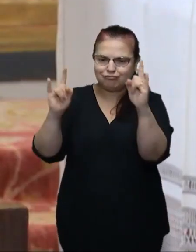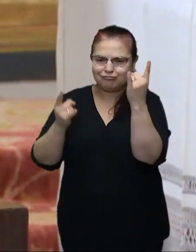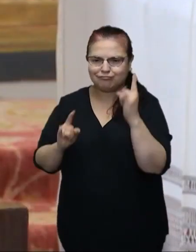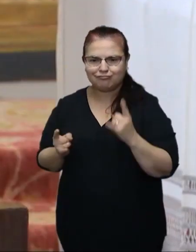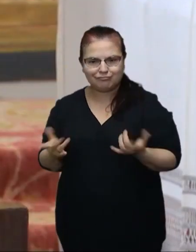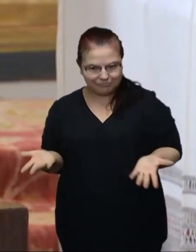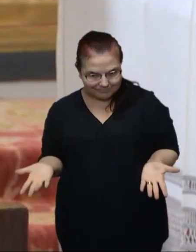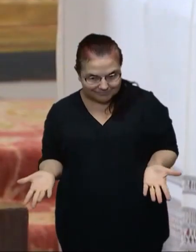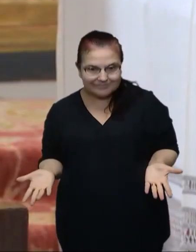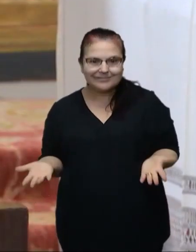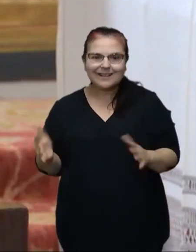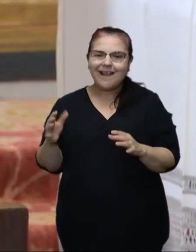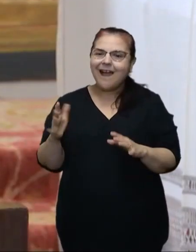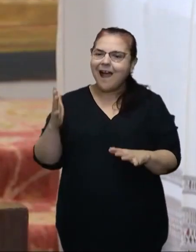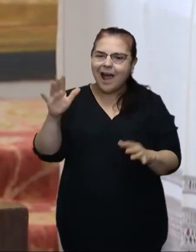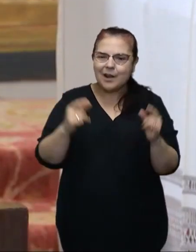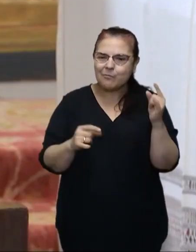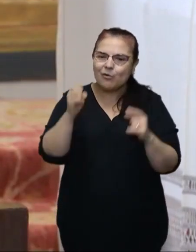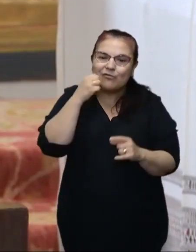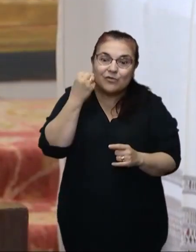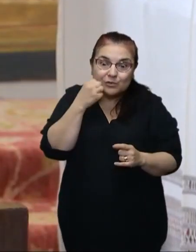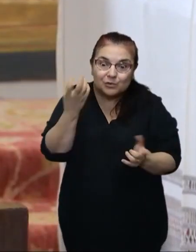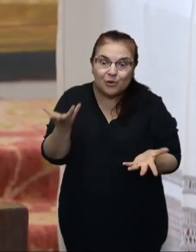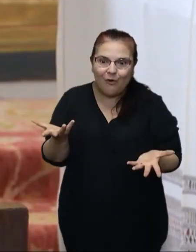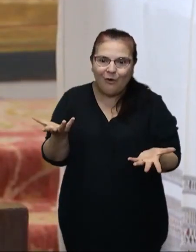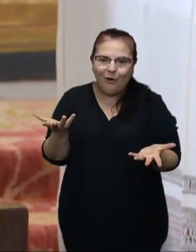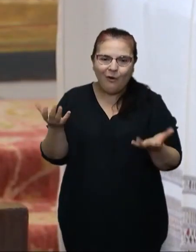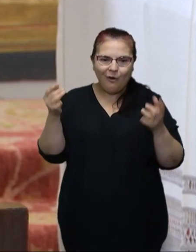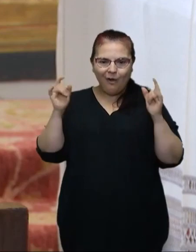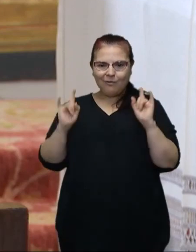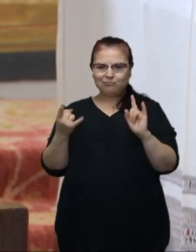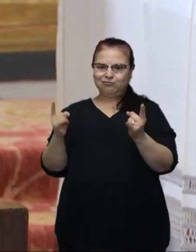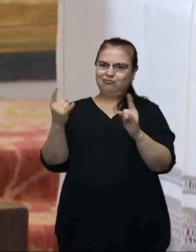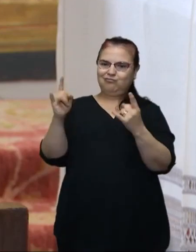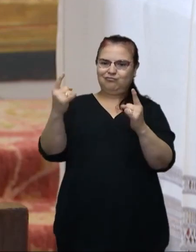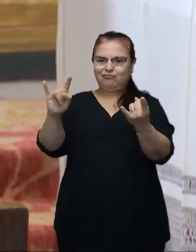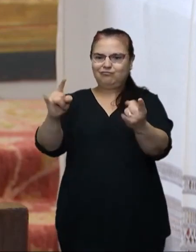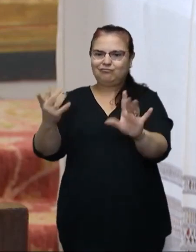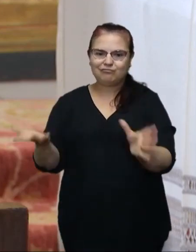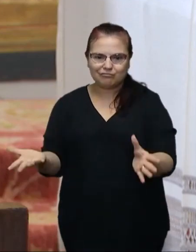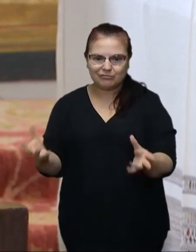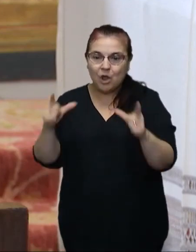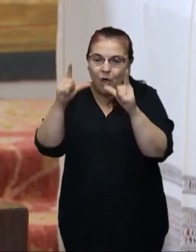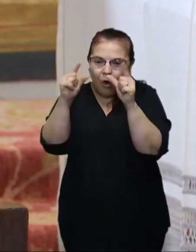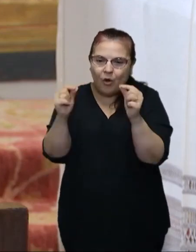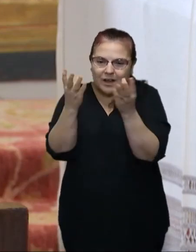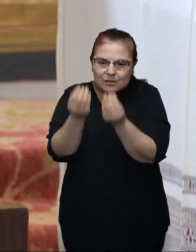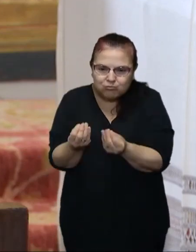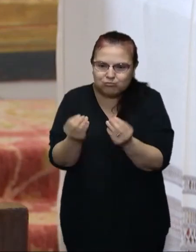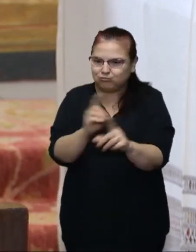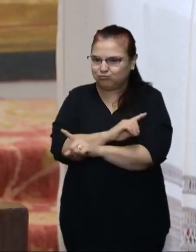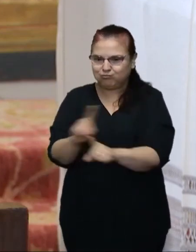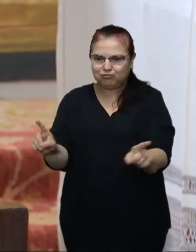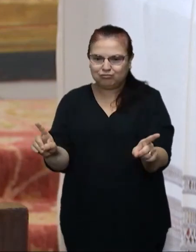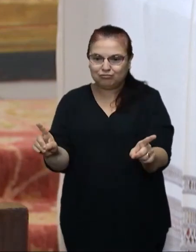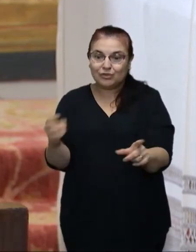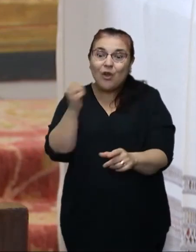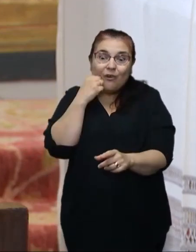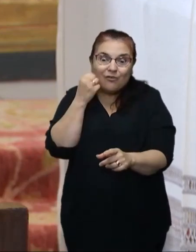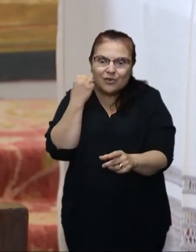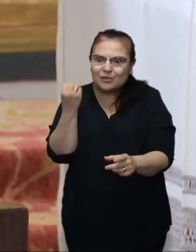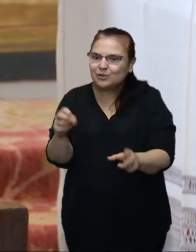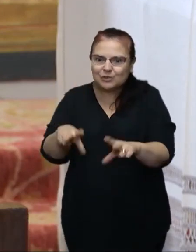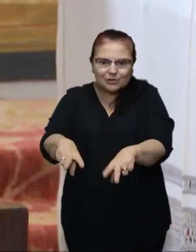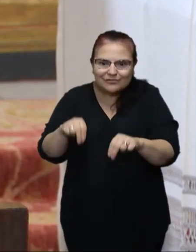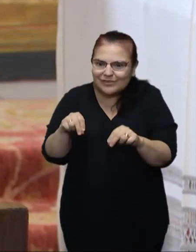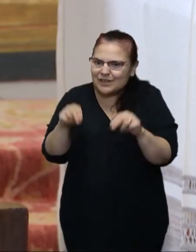toda clase de árboles frutales. No se marchitarán sus hojas ni se acabarán sus